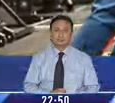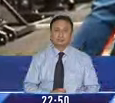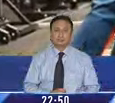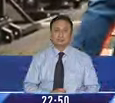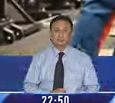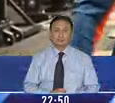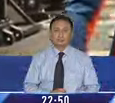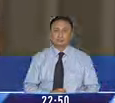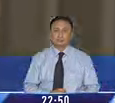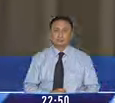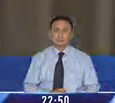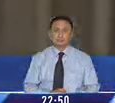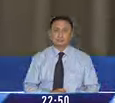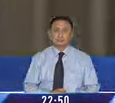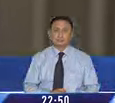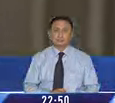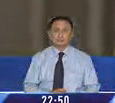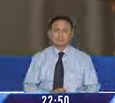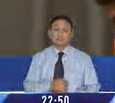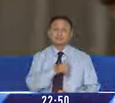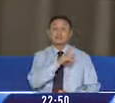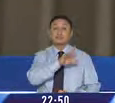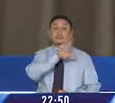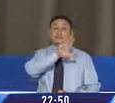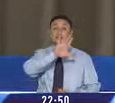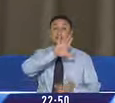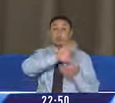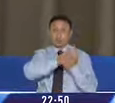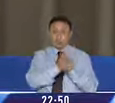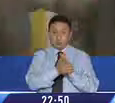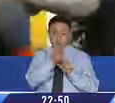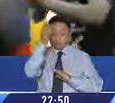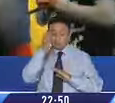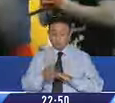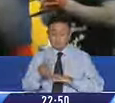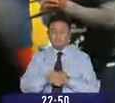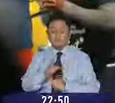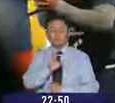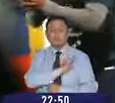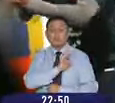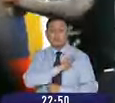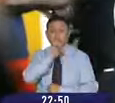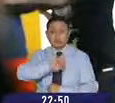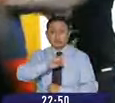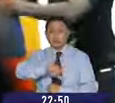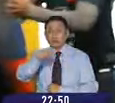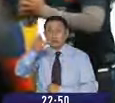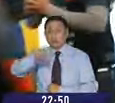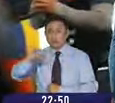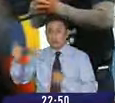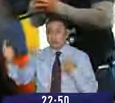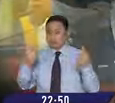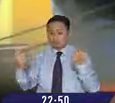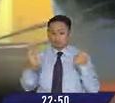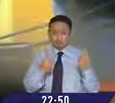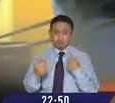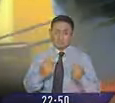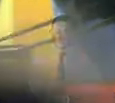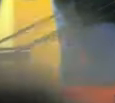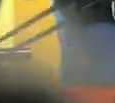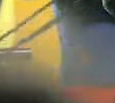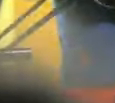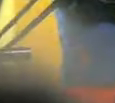su microciclo que terminará el 5 de noviembre. El técnico Gustavo Alfaro espera que más seleccionados se incorporen. Entre ellos podrían estar